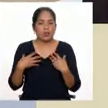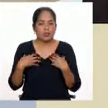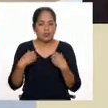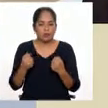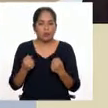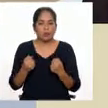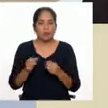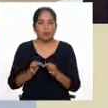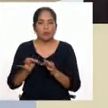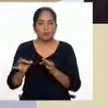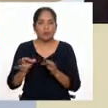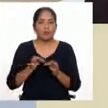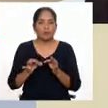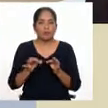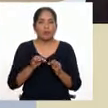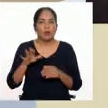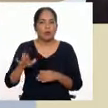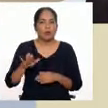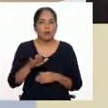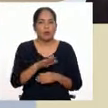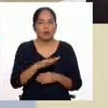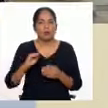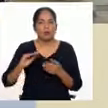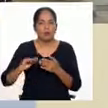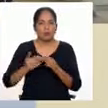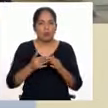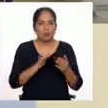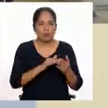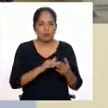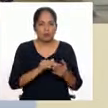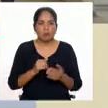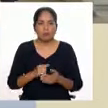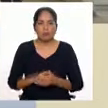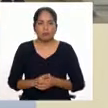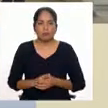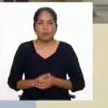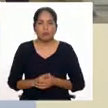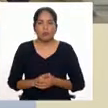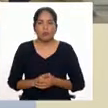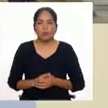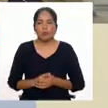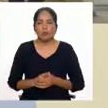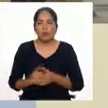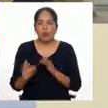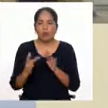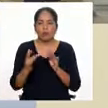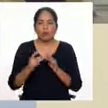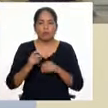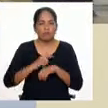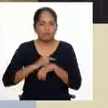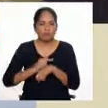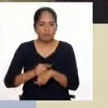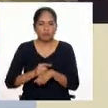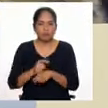el centro poblado, en la comunidad, donde se tiene el contacto más directo con la población.